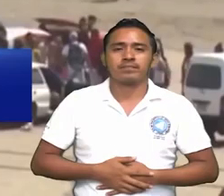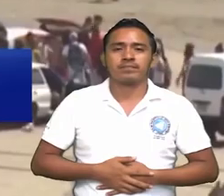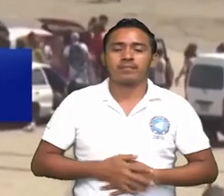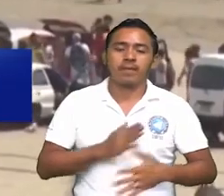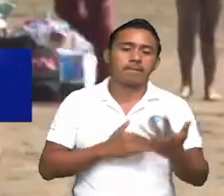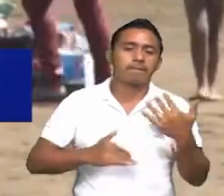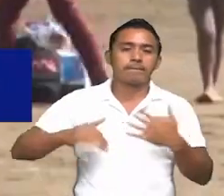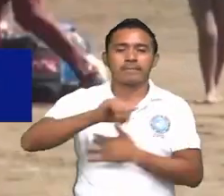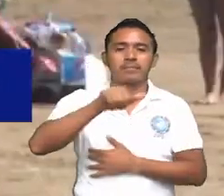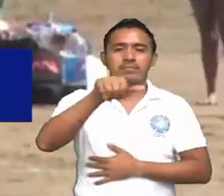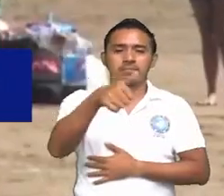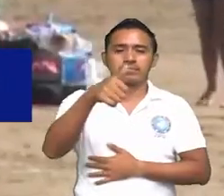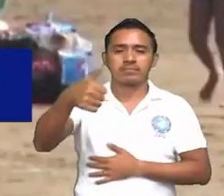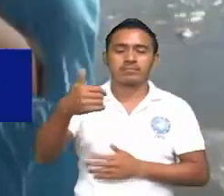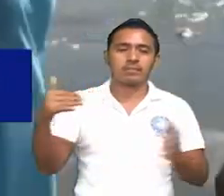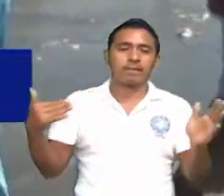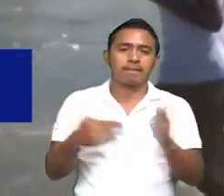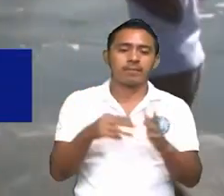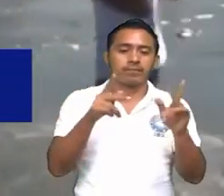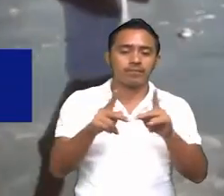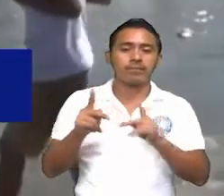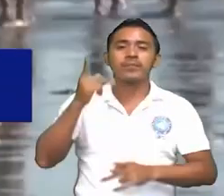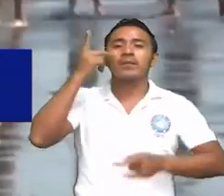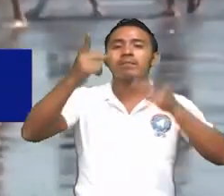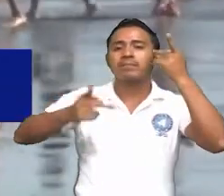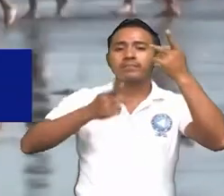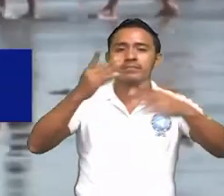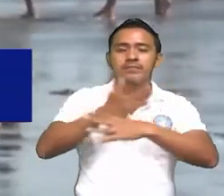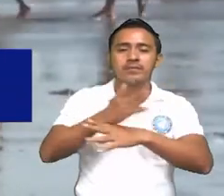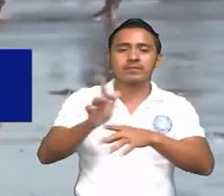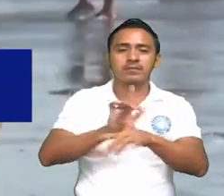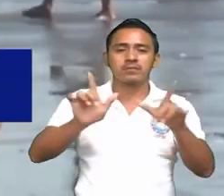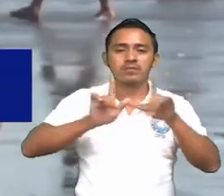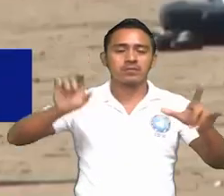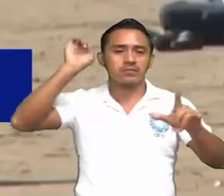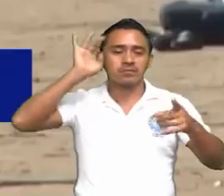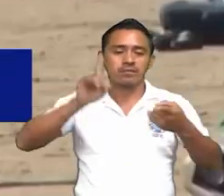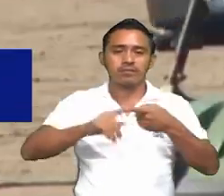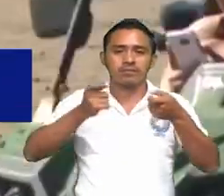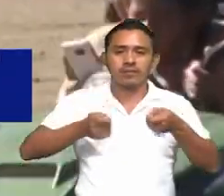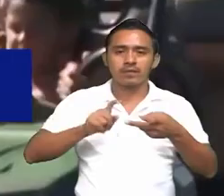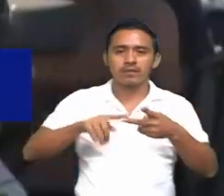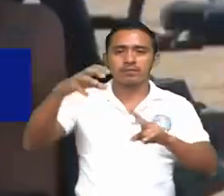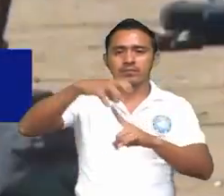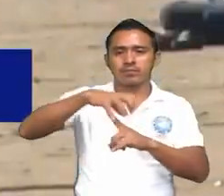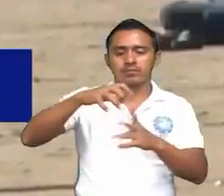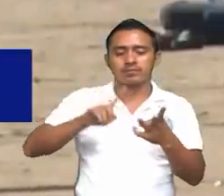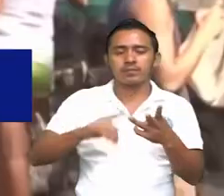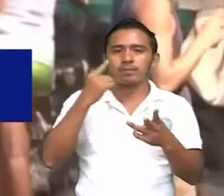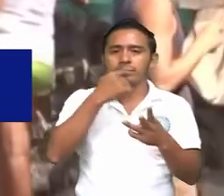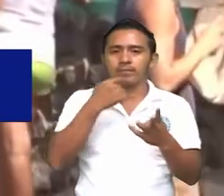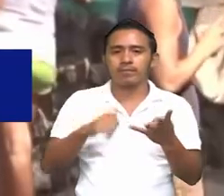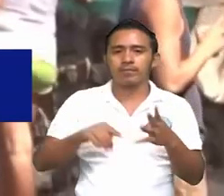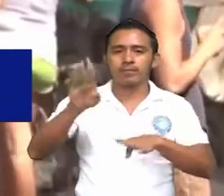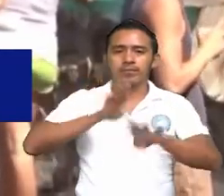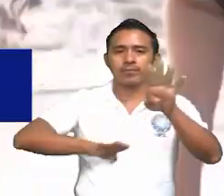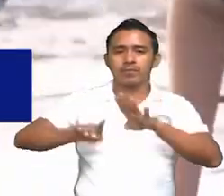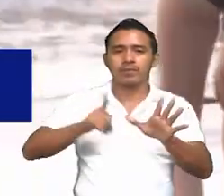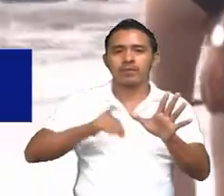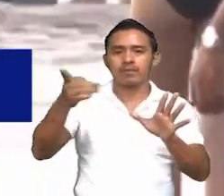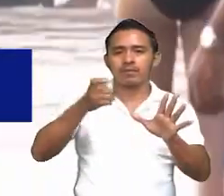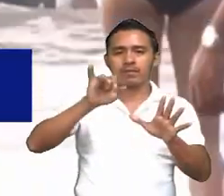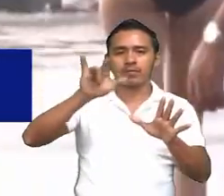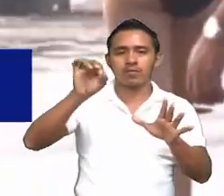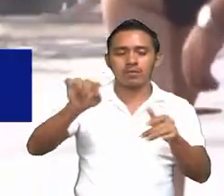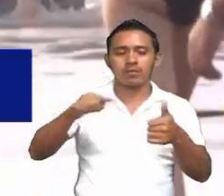Más de 66.000 personas visitaron los centros turísticos de Granada, Pochomil, La Boquita, Giluá, Silonen